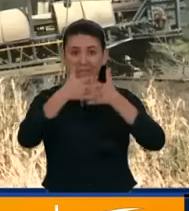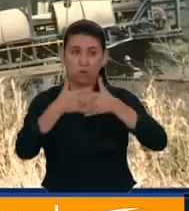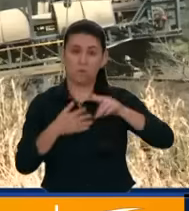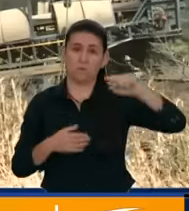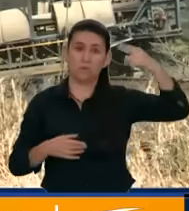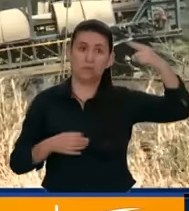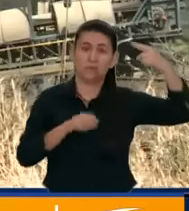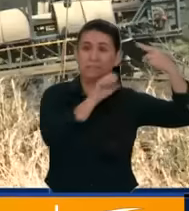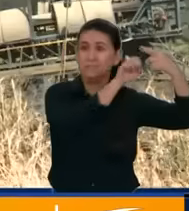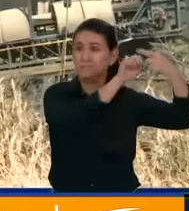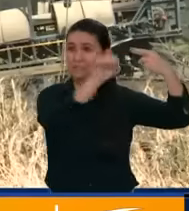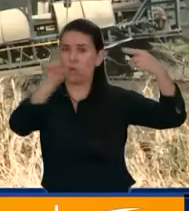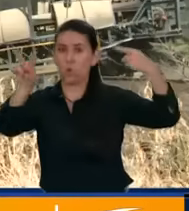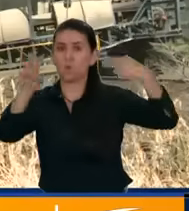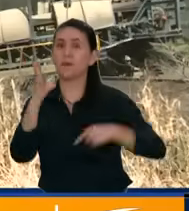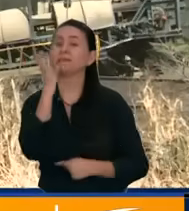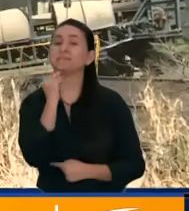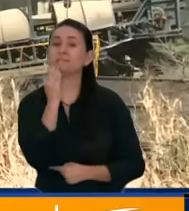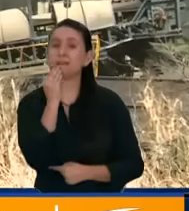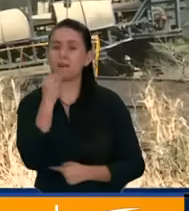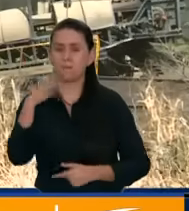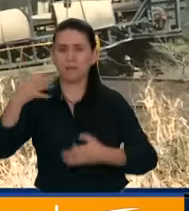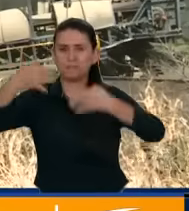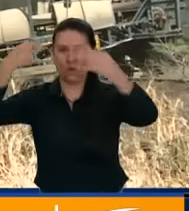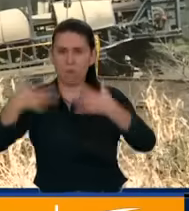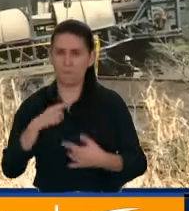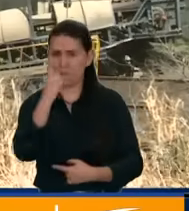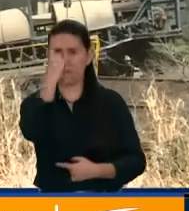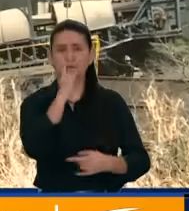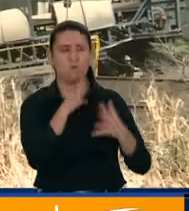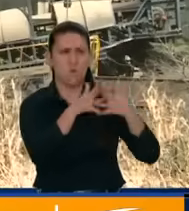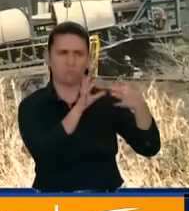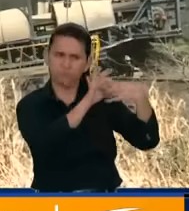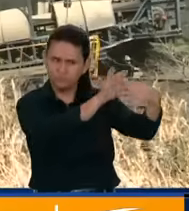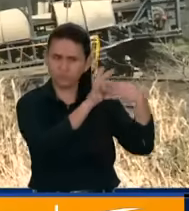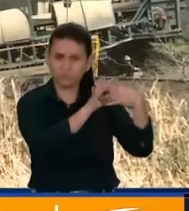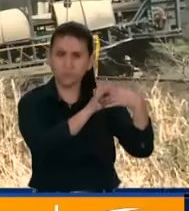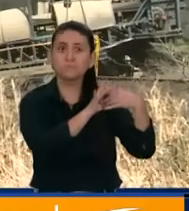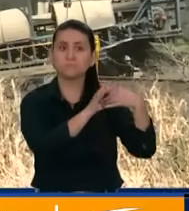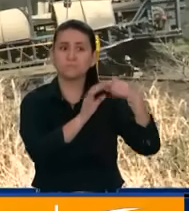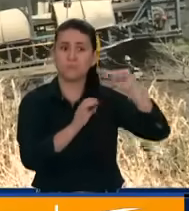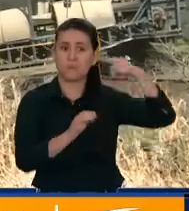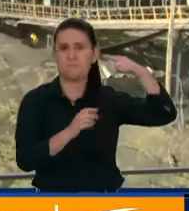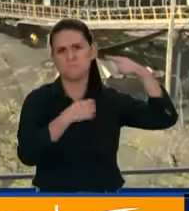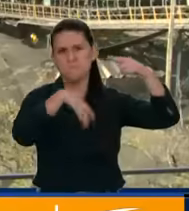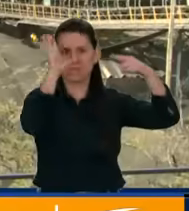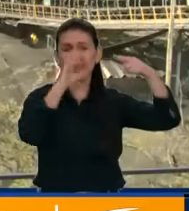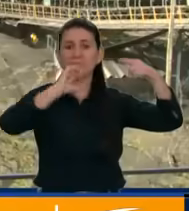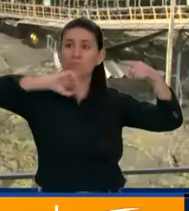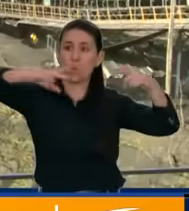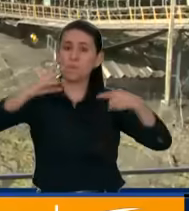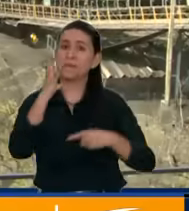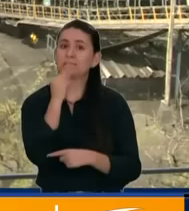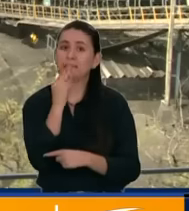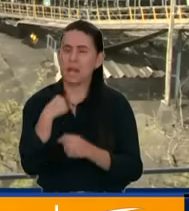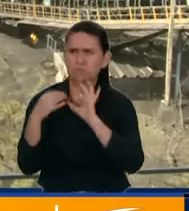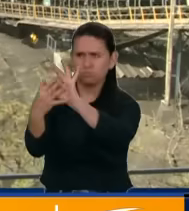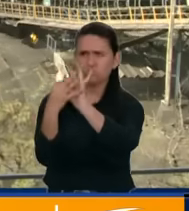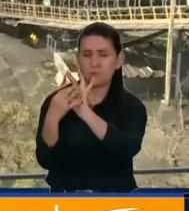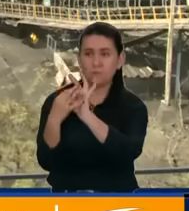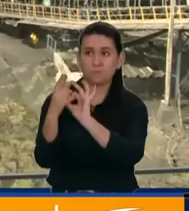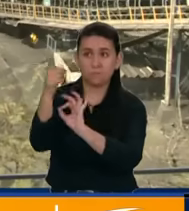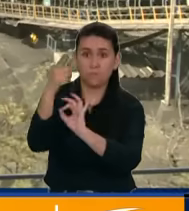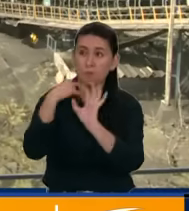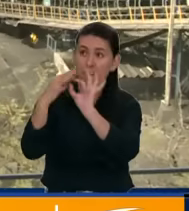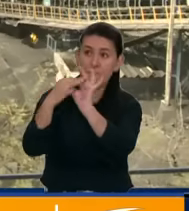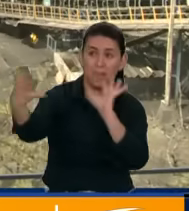país con el que más cooperación en materia de seguridad tenemos, entonces esto sin duda tendrá un impacto grande para nosotros. Ahora esperemos